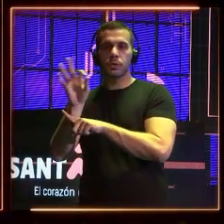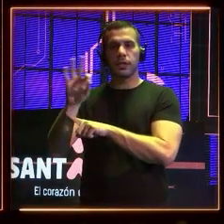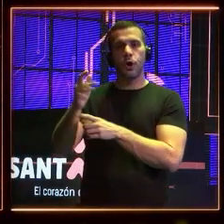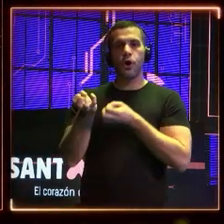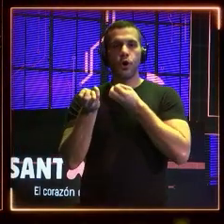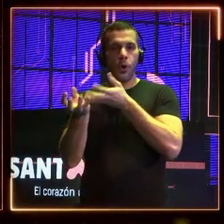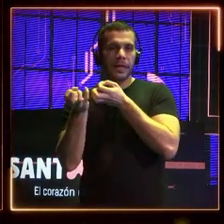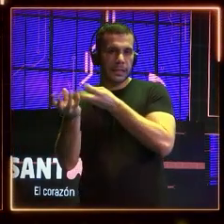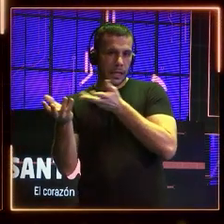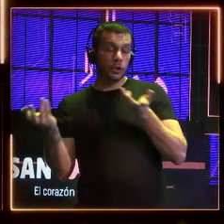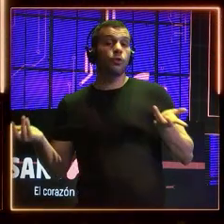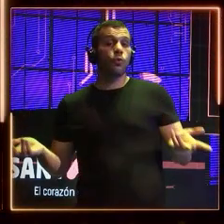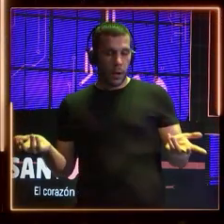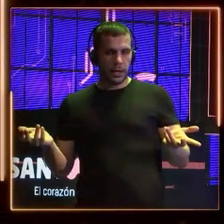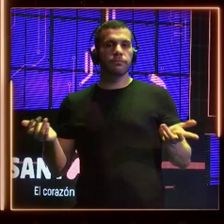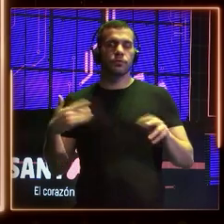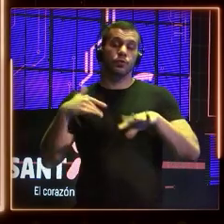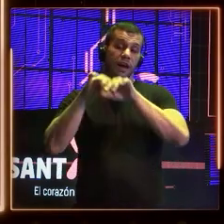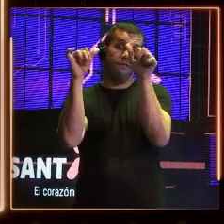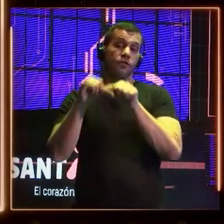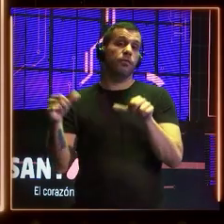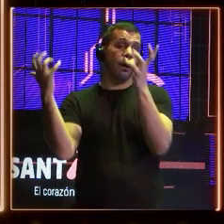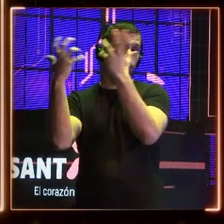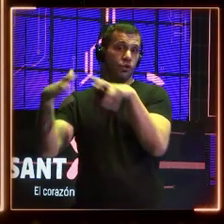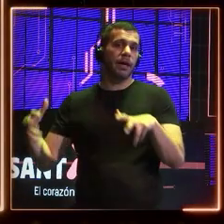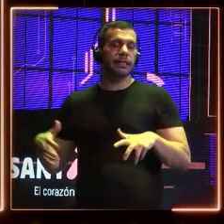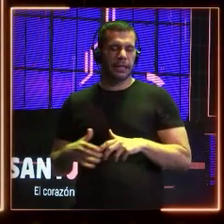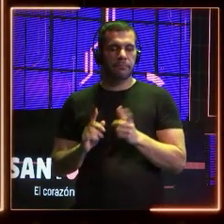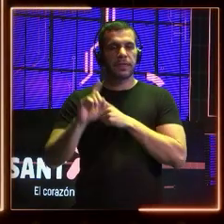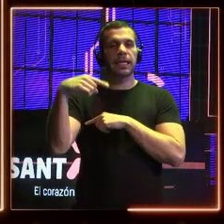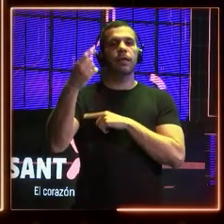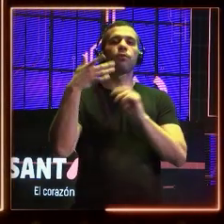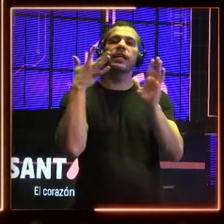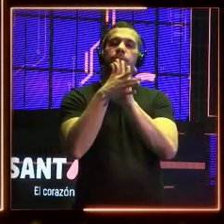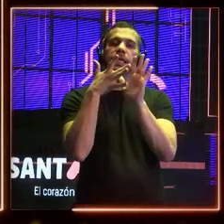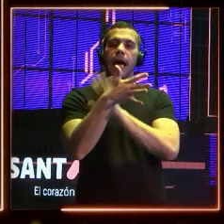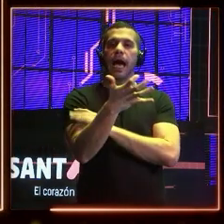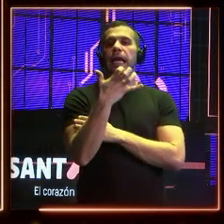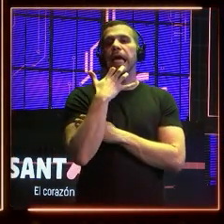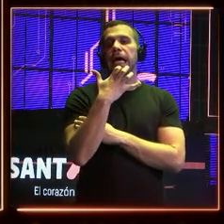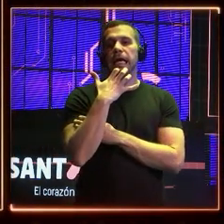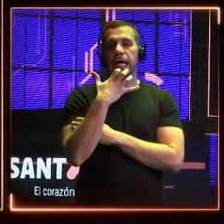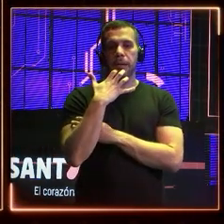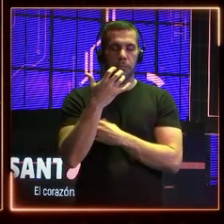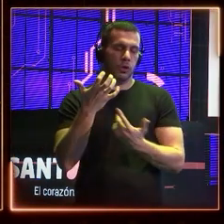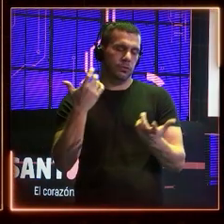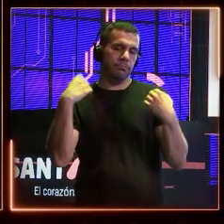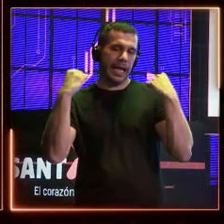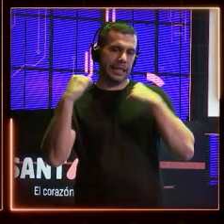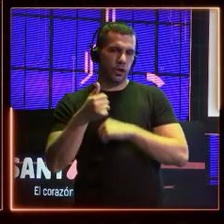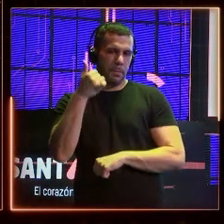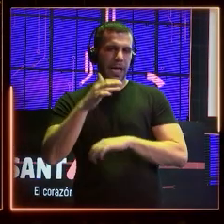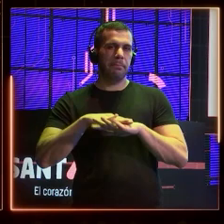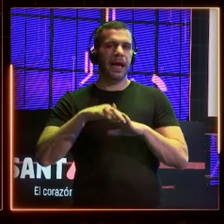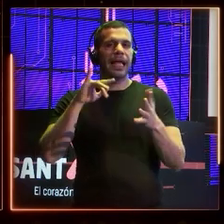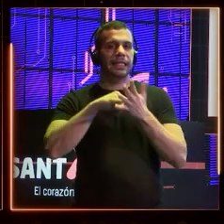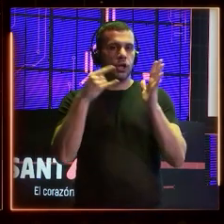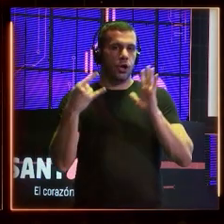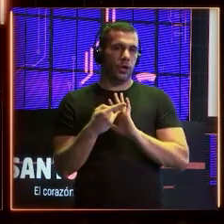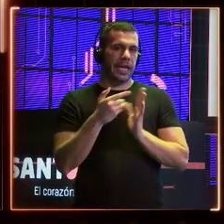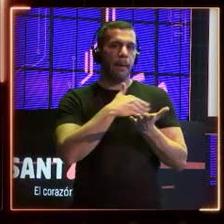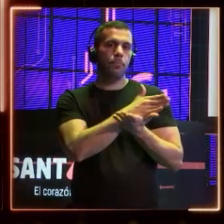se han hecho de una forma totalmente automática y luego os voy a explicar un par de ejemplos también mucho más prácticos de este tipo de tecnologías